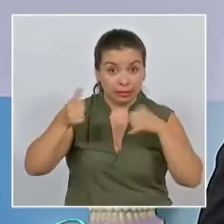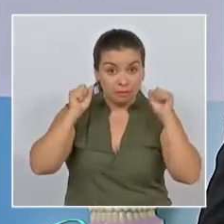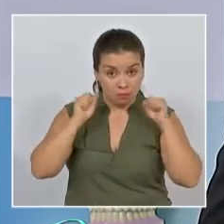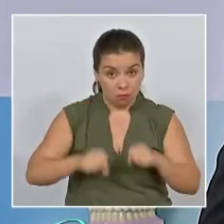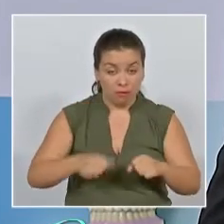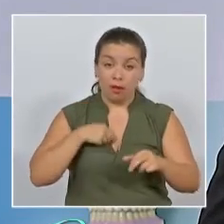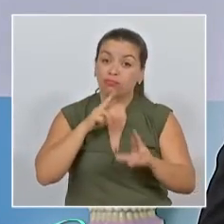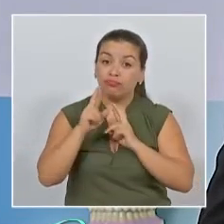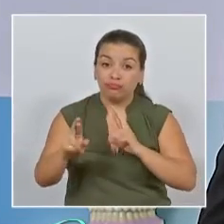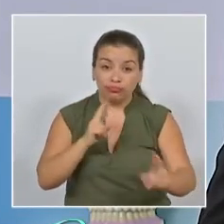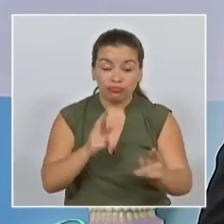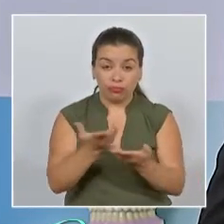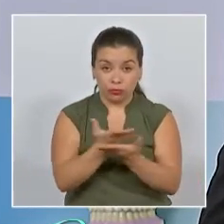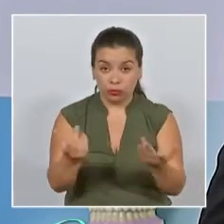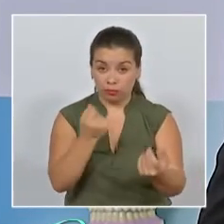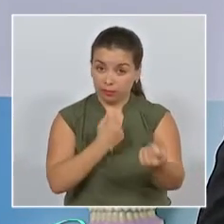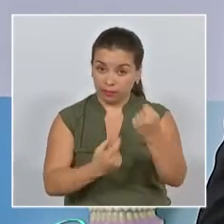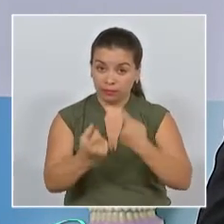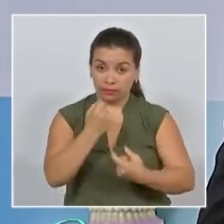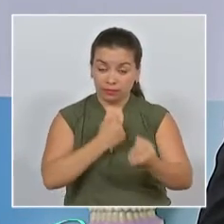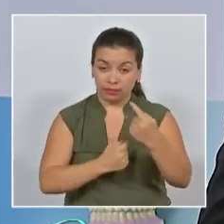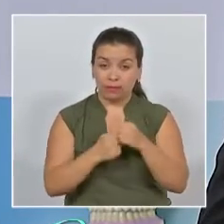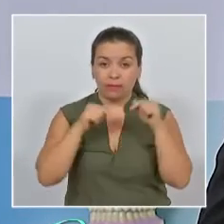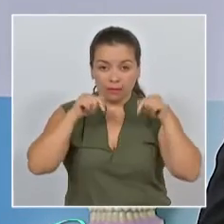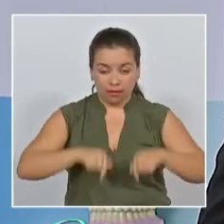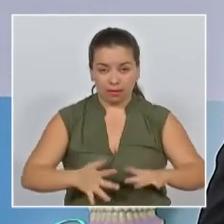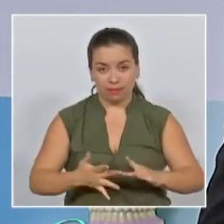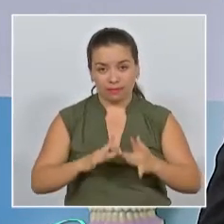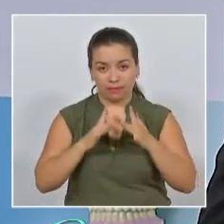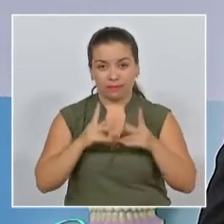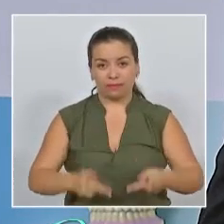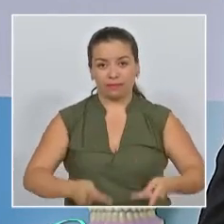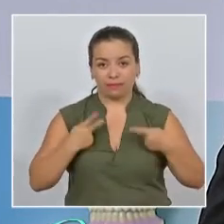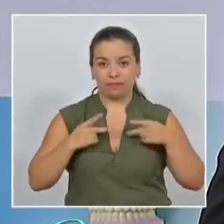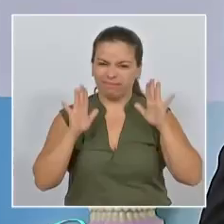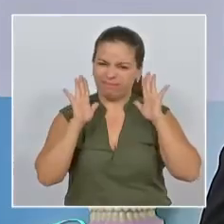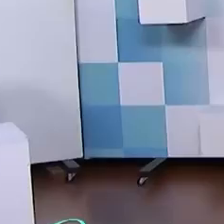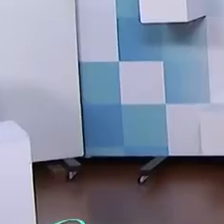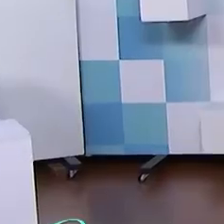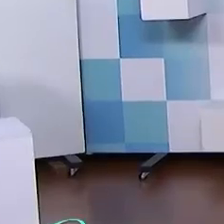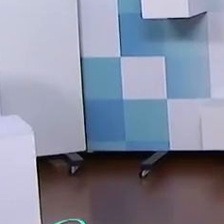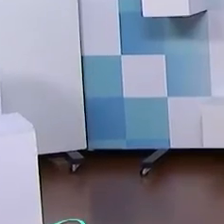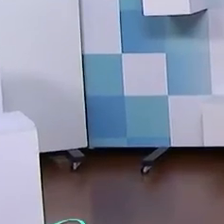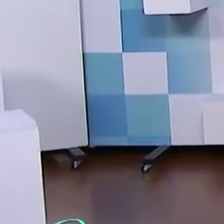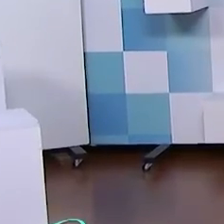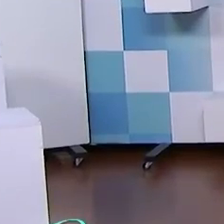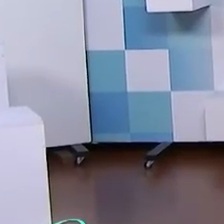para dar respuesta a preguntas aquí en Conexión Vital. Ya volvemos.